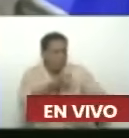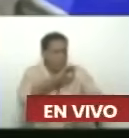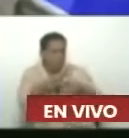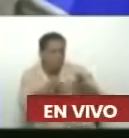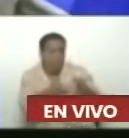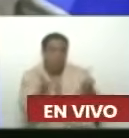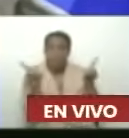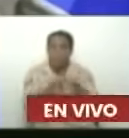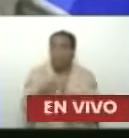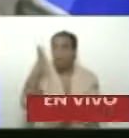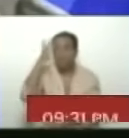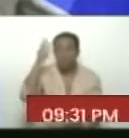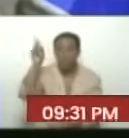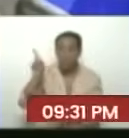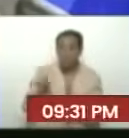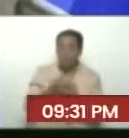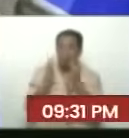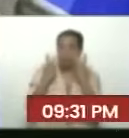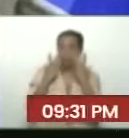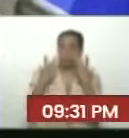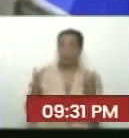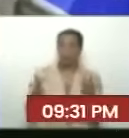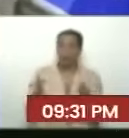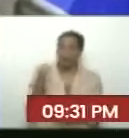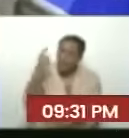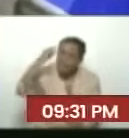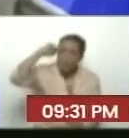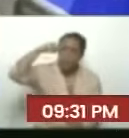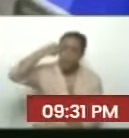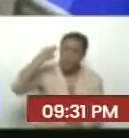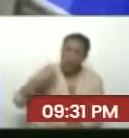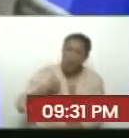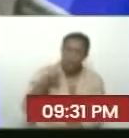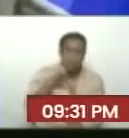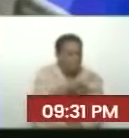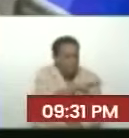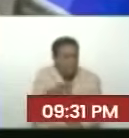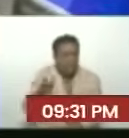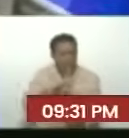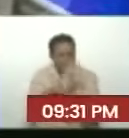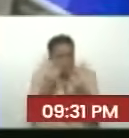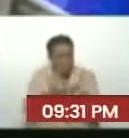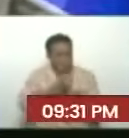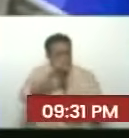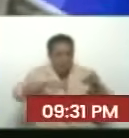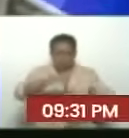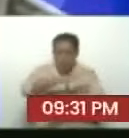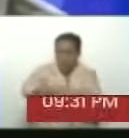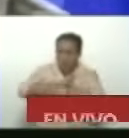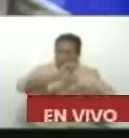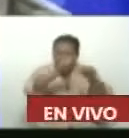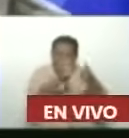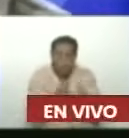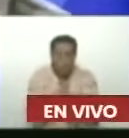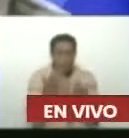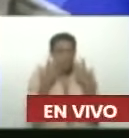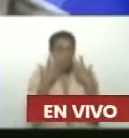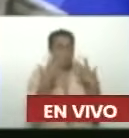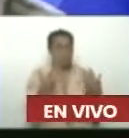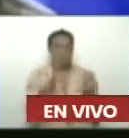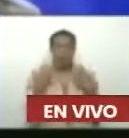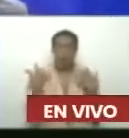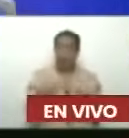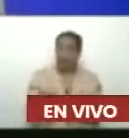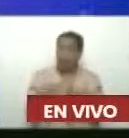manos de esta forma. ¿Ah? Eso siempre me viene a la mente cuando yo veo esta maravilla, ¿no? Fíjense